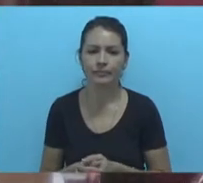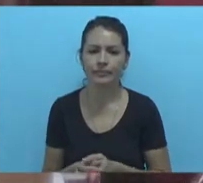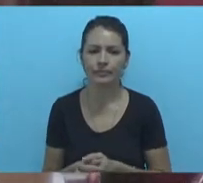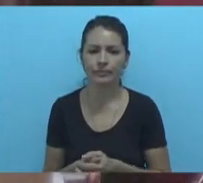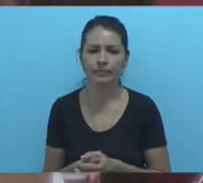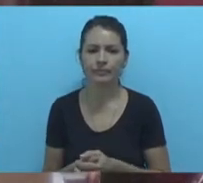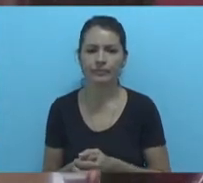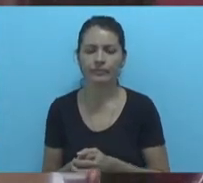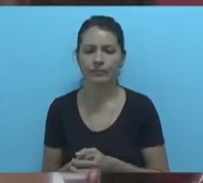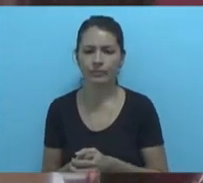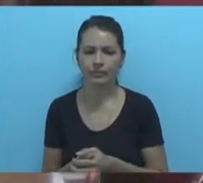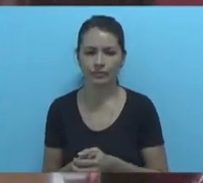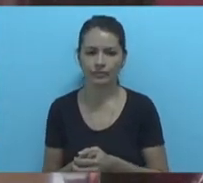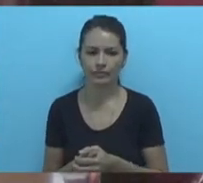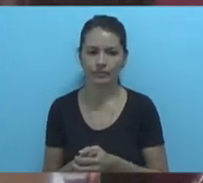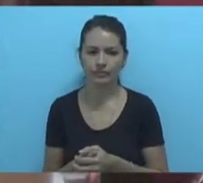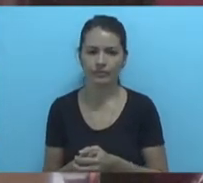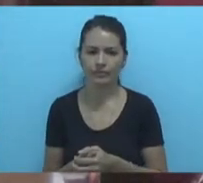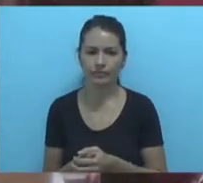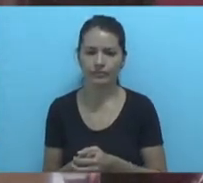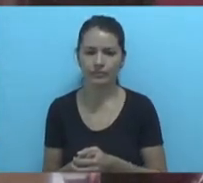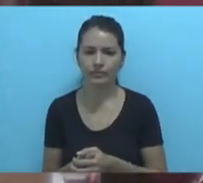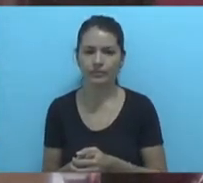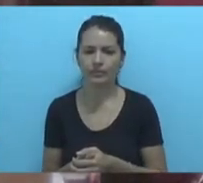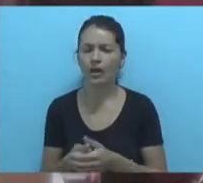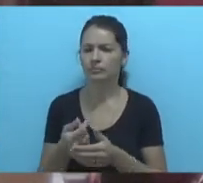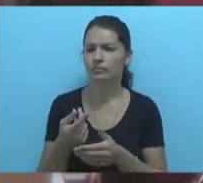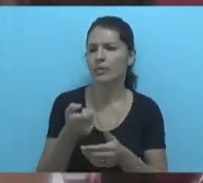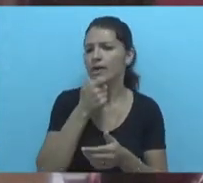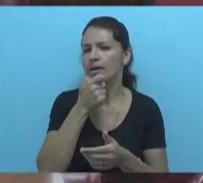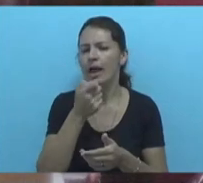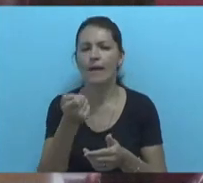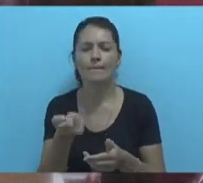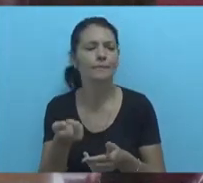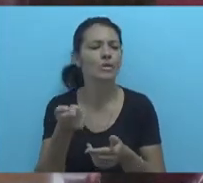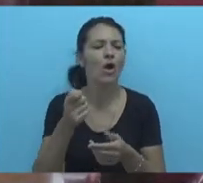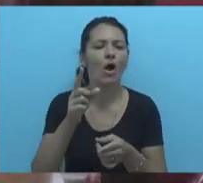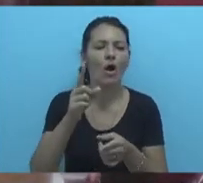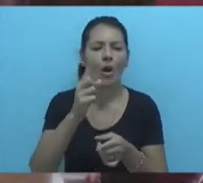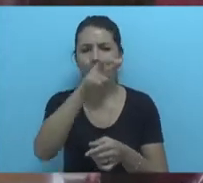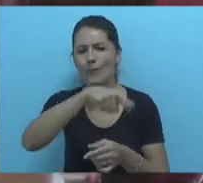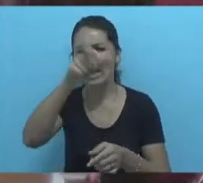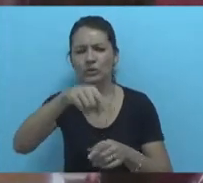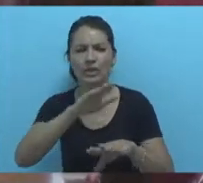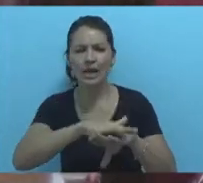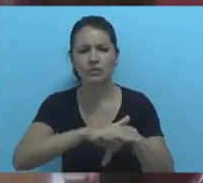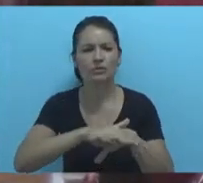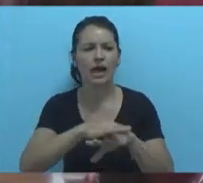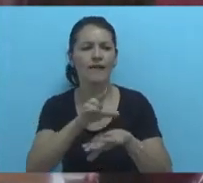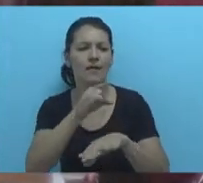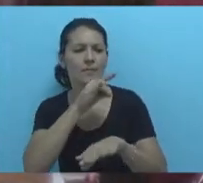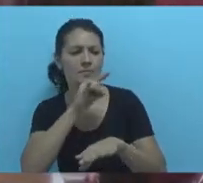los delitos de incumplimiento de los deberes de funcionario público, por falsedad ideológica y por homicidio